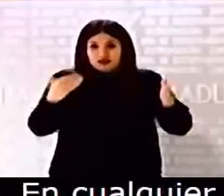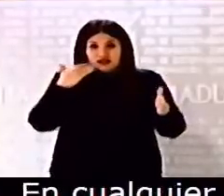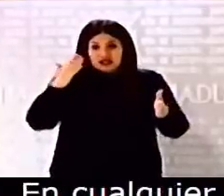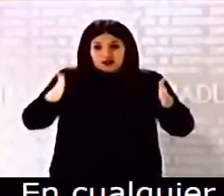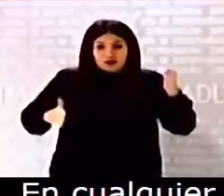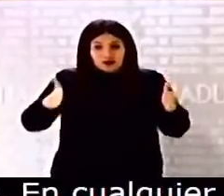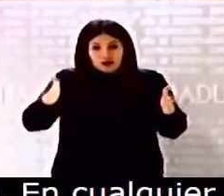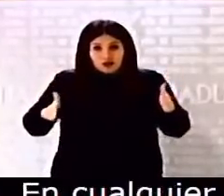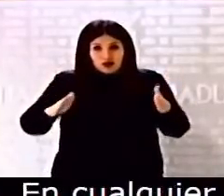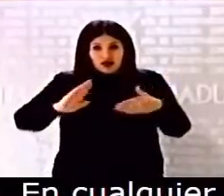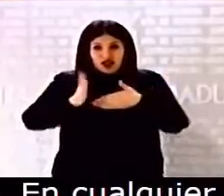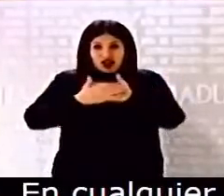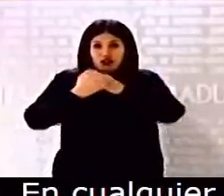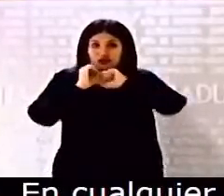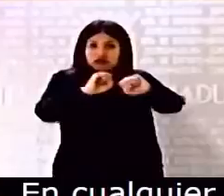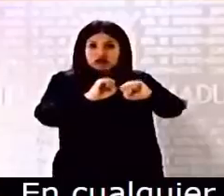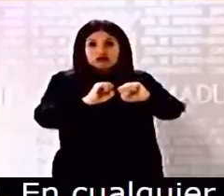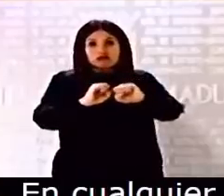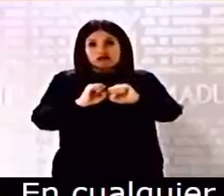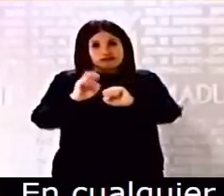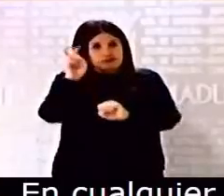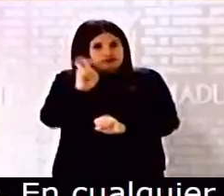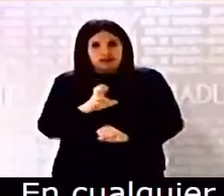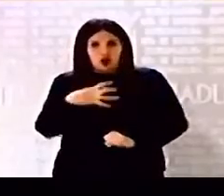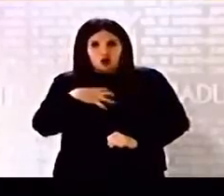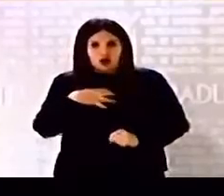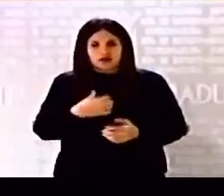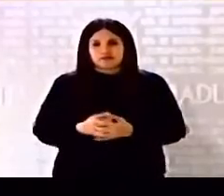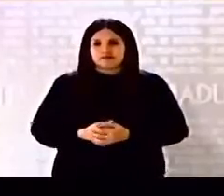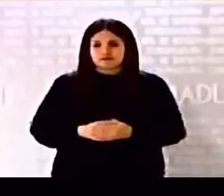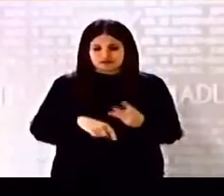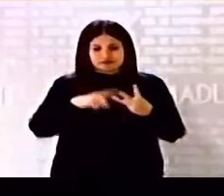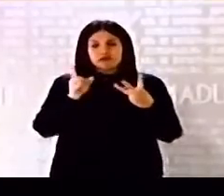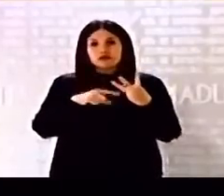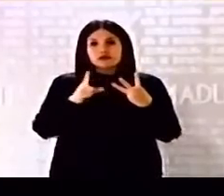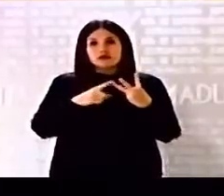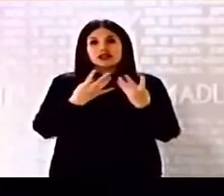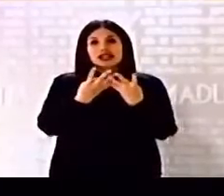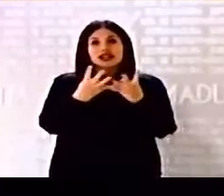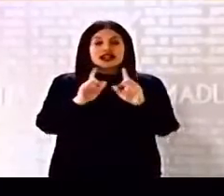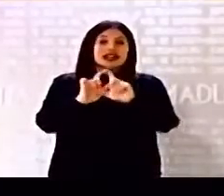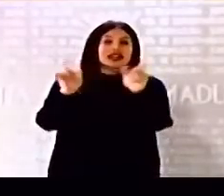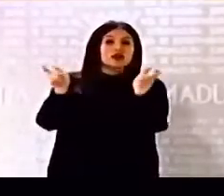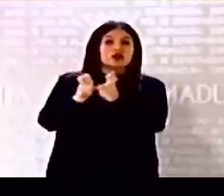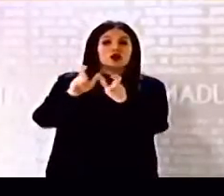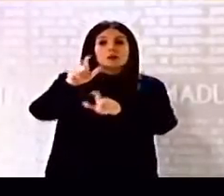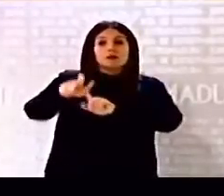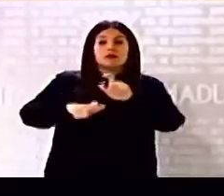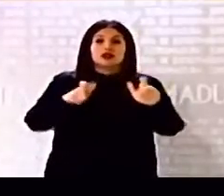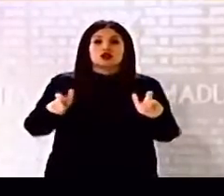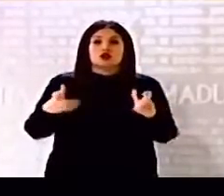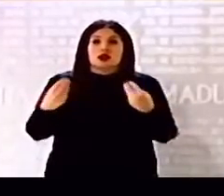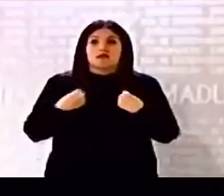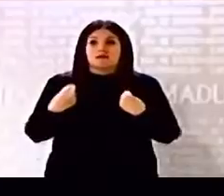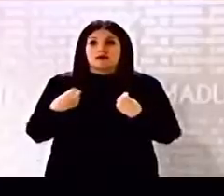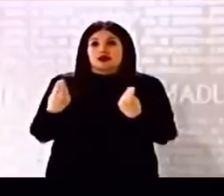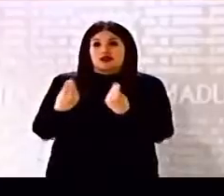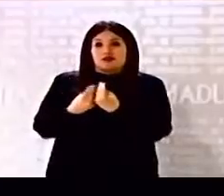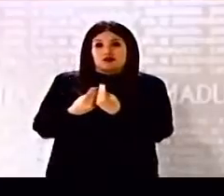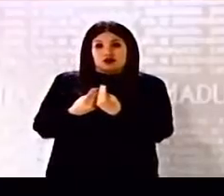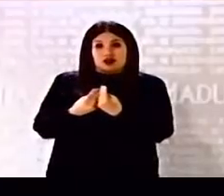puede hacer. Las reuniones de no convivientes. Pues estamos en un Estado de Derecho.